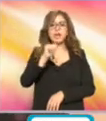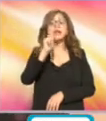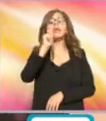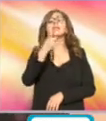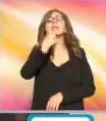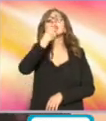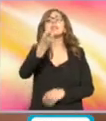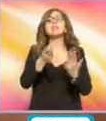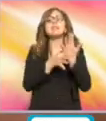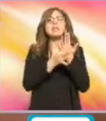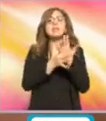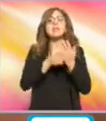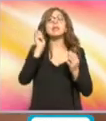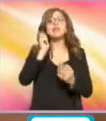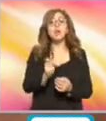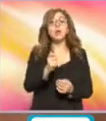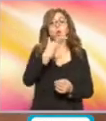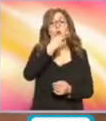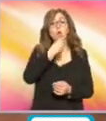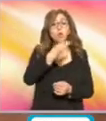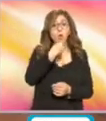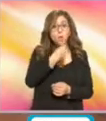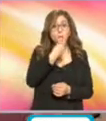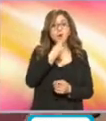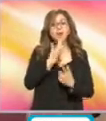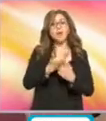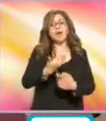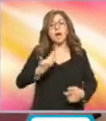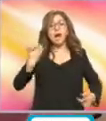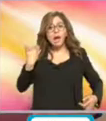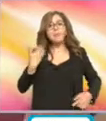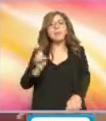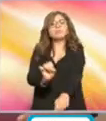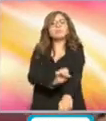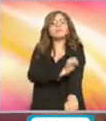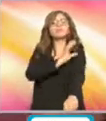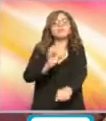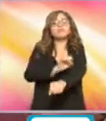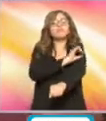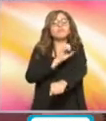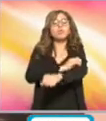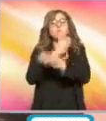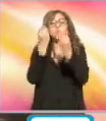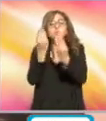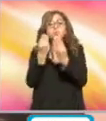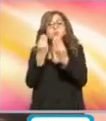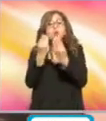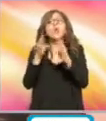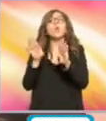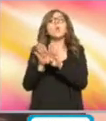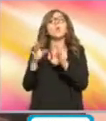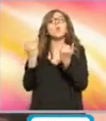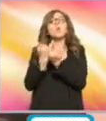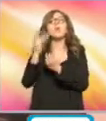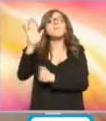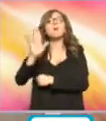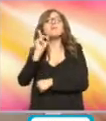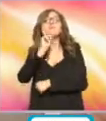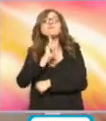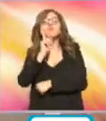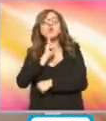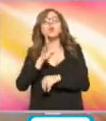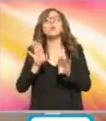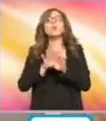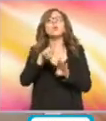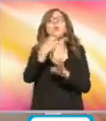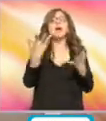tener varios orgasmos antes de eyacular. Como las mujeres. Como las mujeres. Qué Esto se maravilla. logra a base de respiraciones, a base